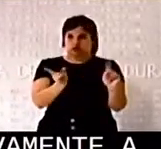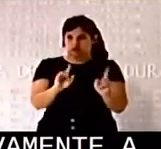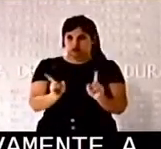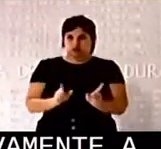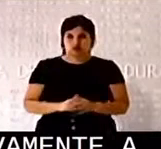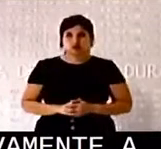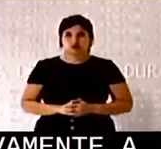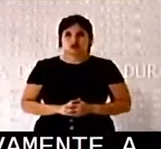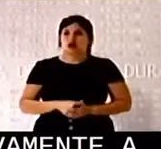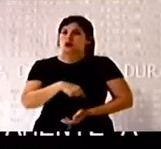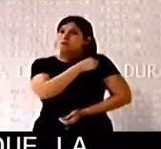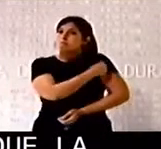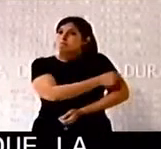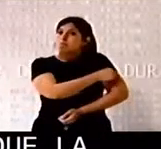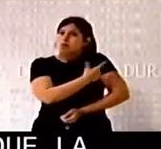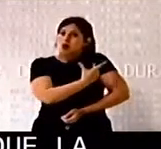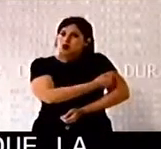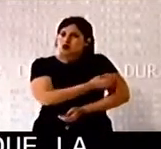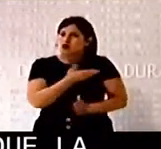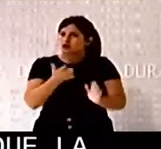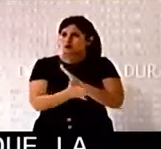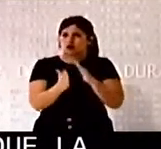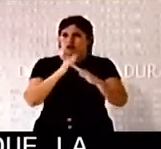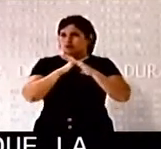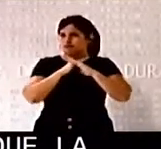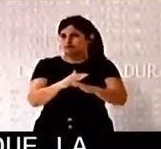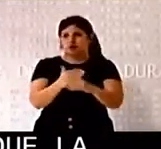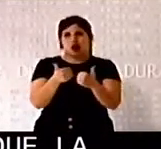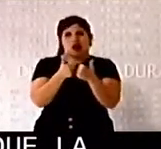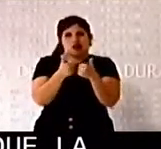que la vacunación va a permanecer permanentemente abierta,